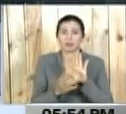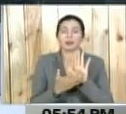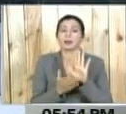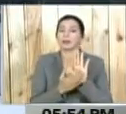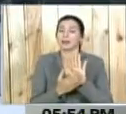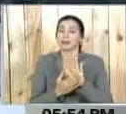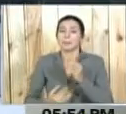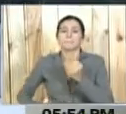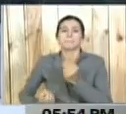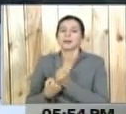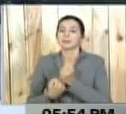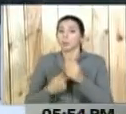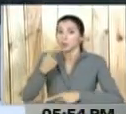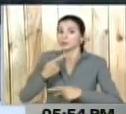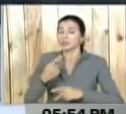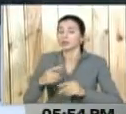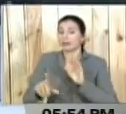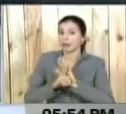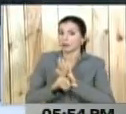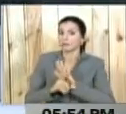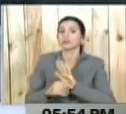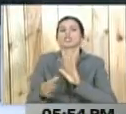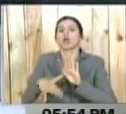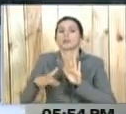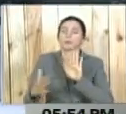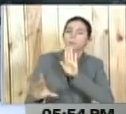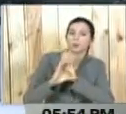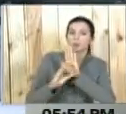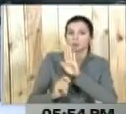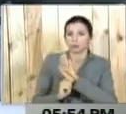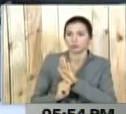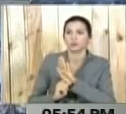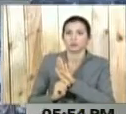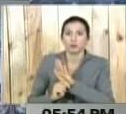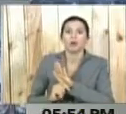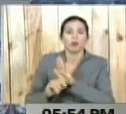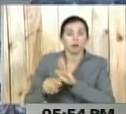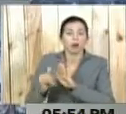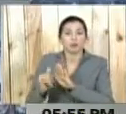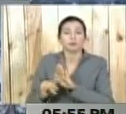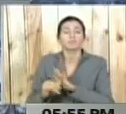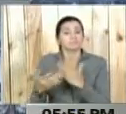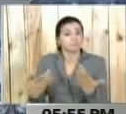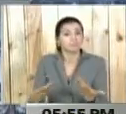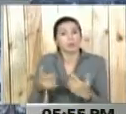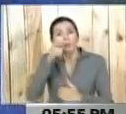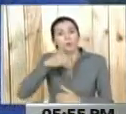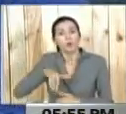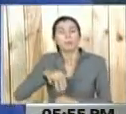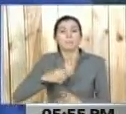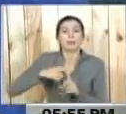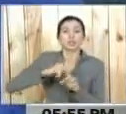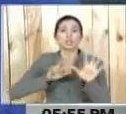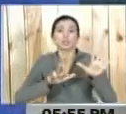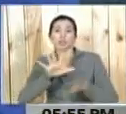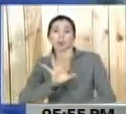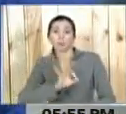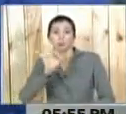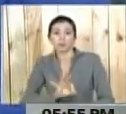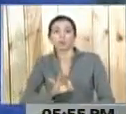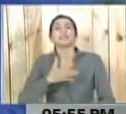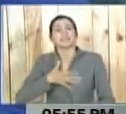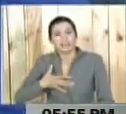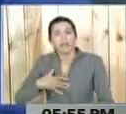suscribieron los venezolanos en 1999. Hay una base social importante a favor del diálogo, que es que más del 85% de los venezolanos apuesta que sea el